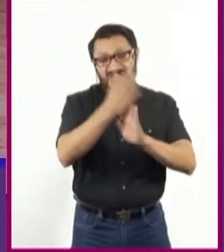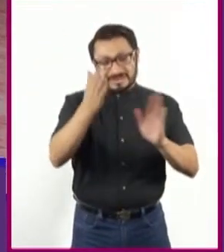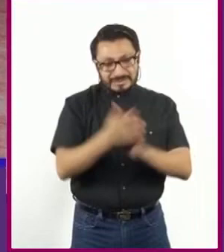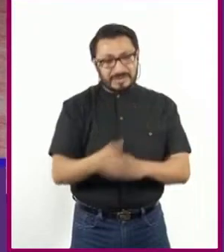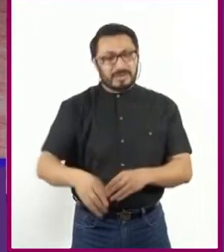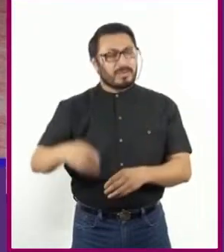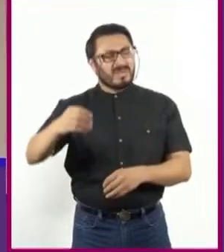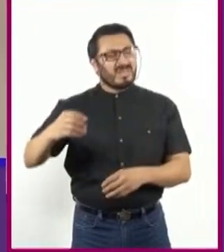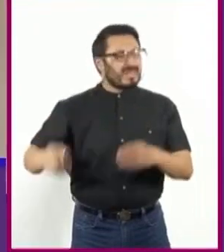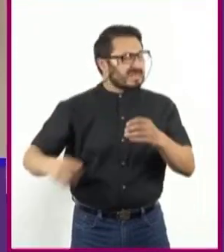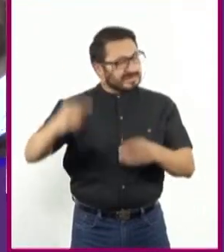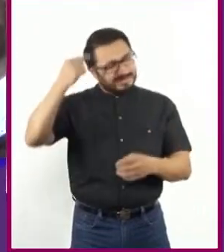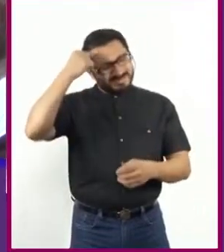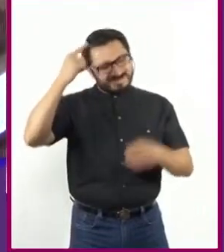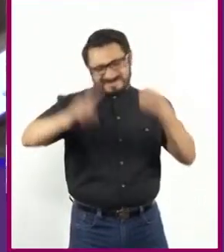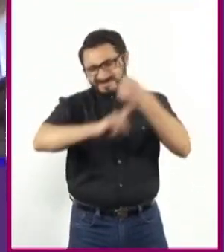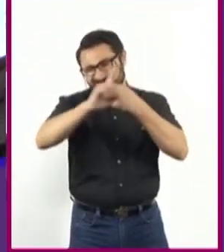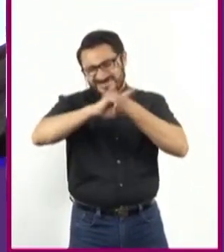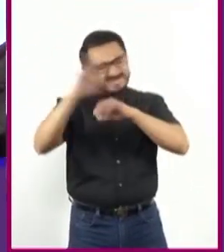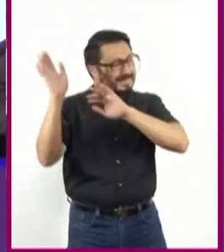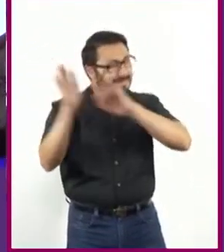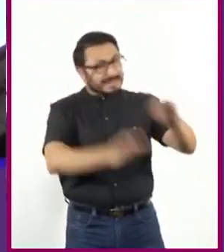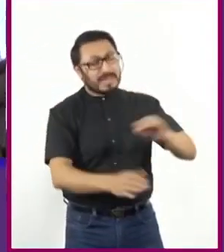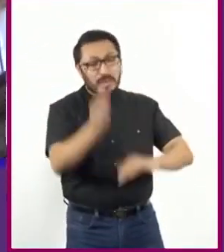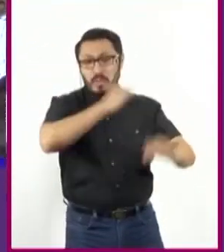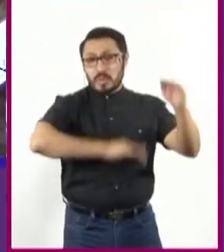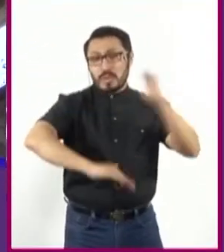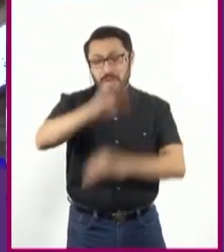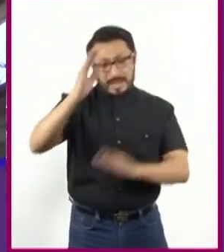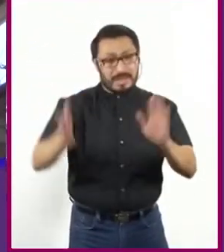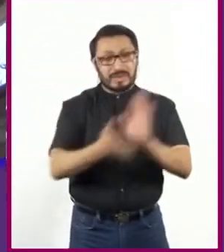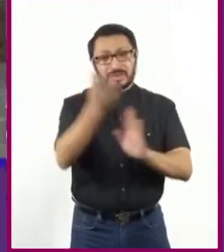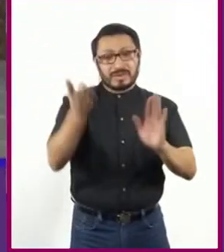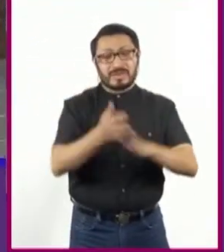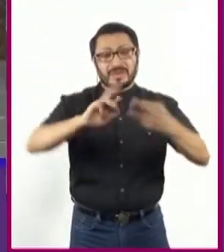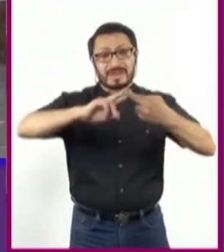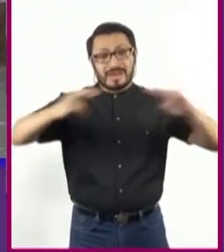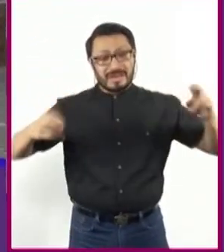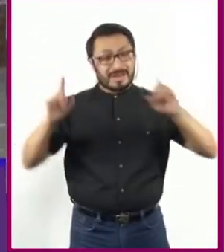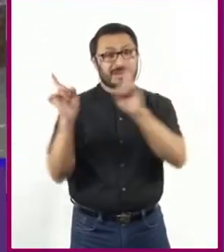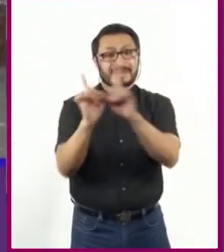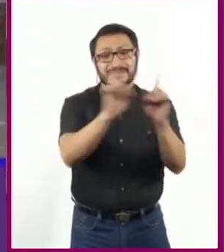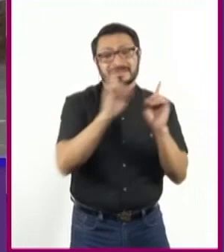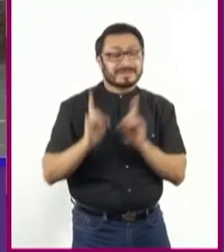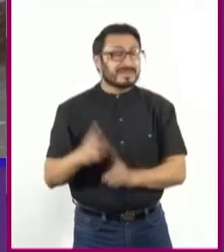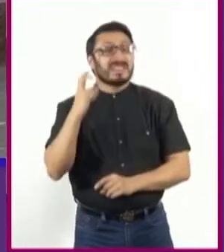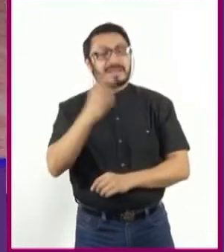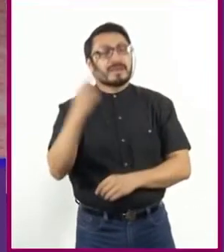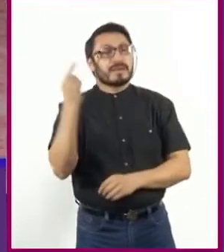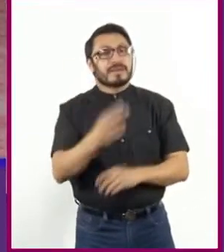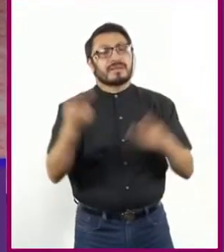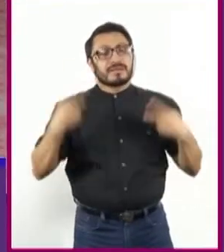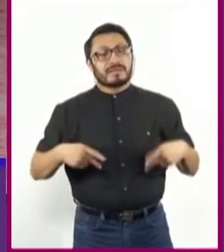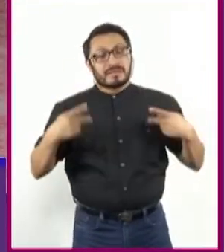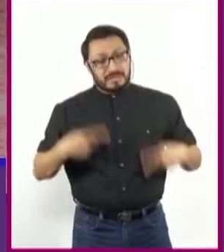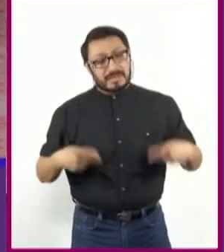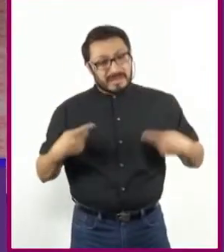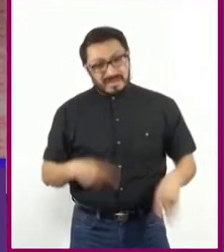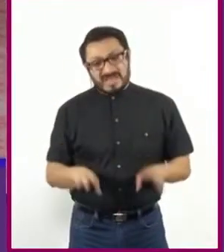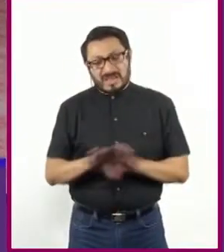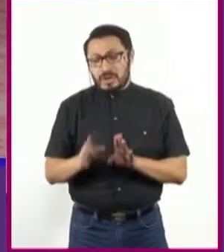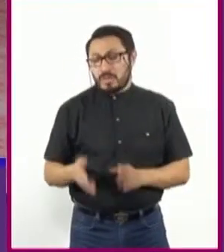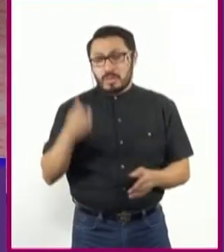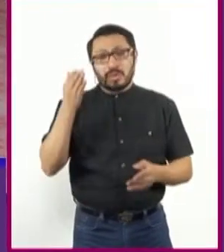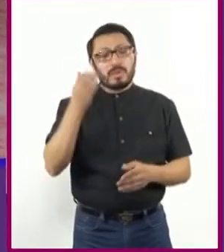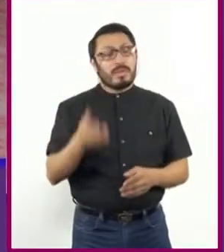traumas generados por la violencia directa y hace posible construir las relaciones. Para ello, se requiere que las partes en conflicto se